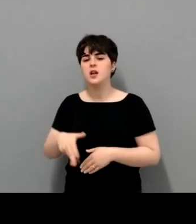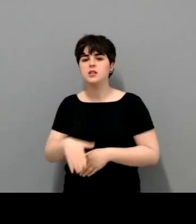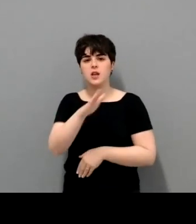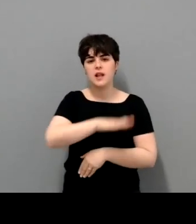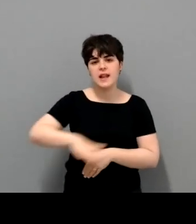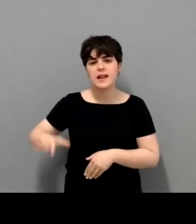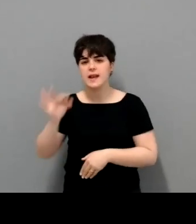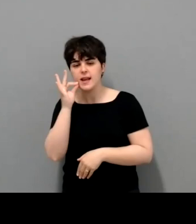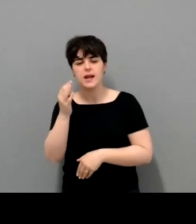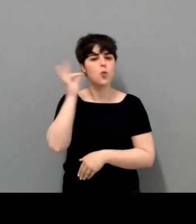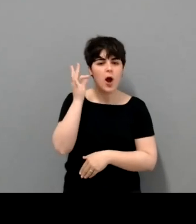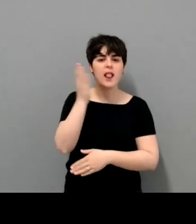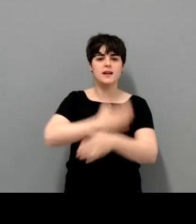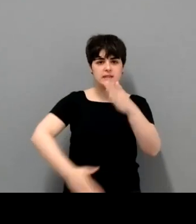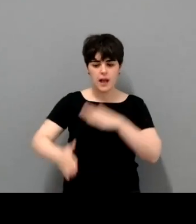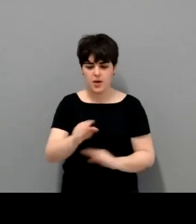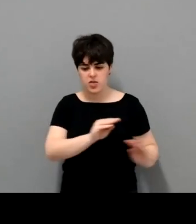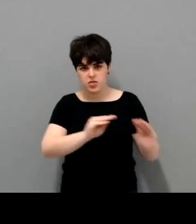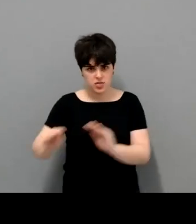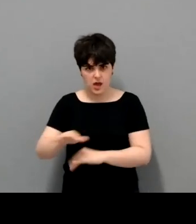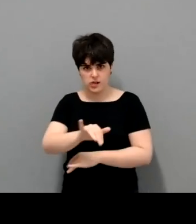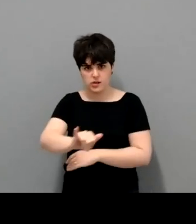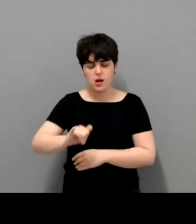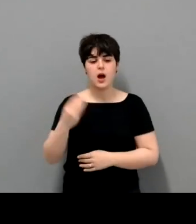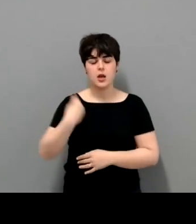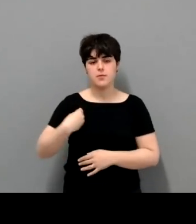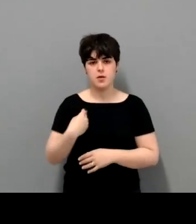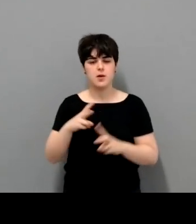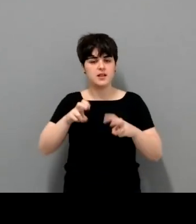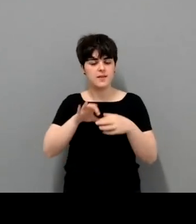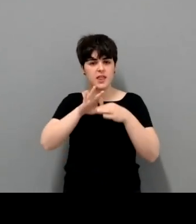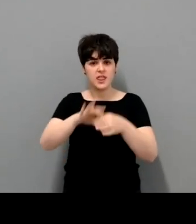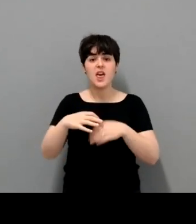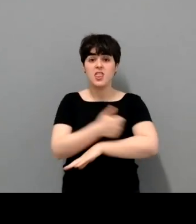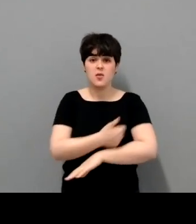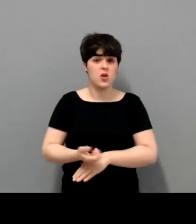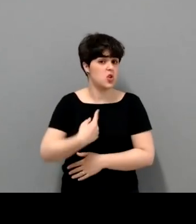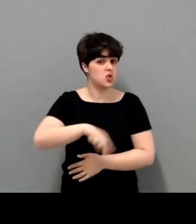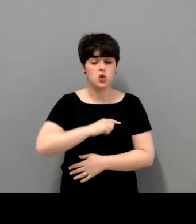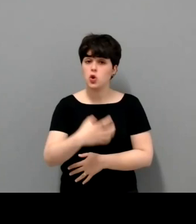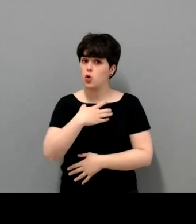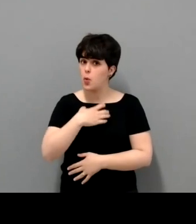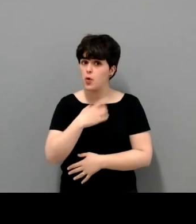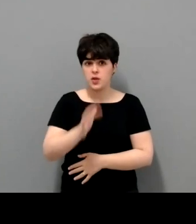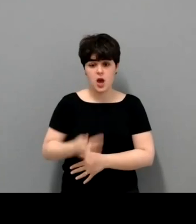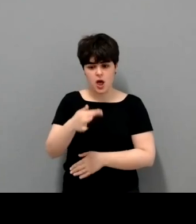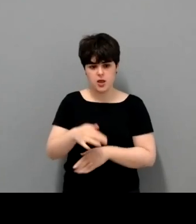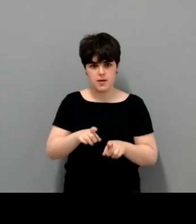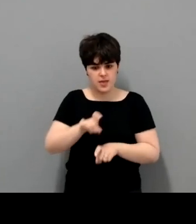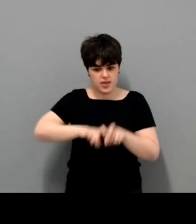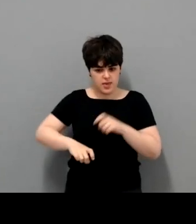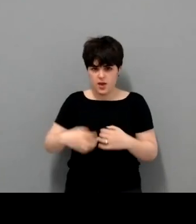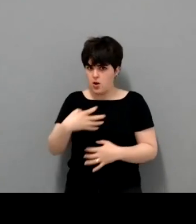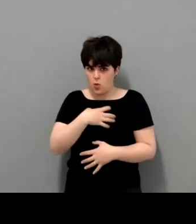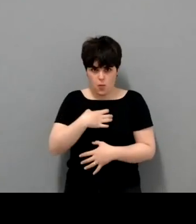discapacidad. Y es que en materia de plena ciudadanía no podemos y no cabe ningún paso atrás,